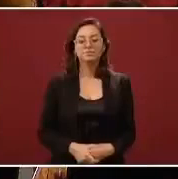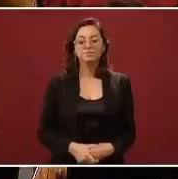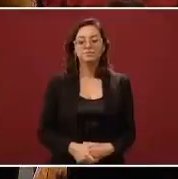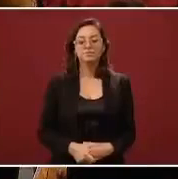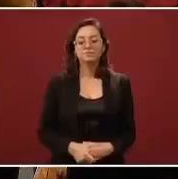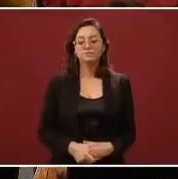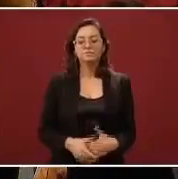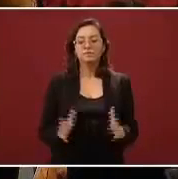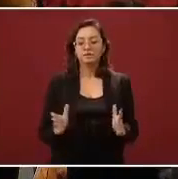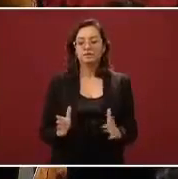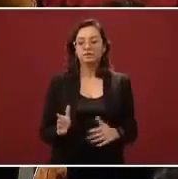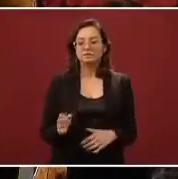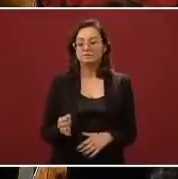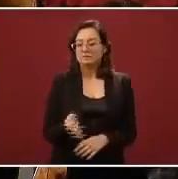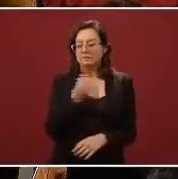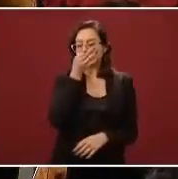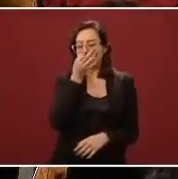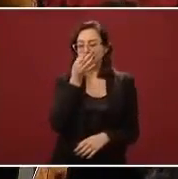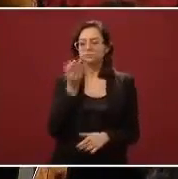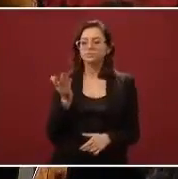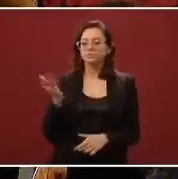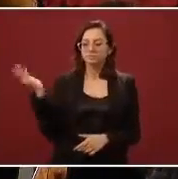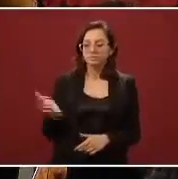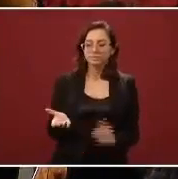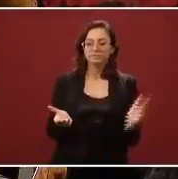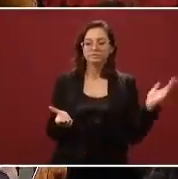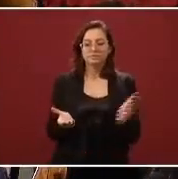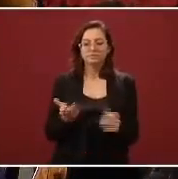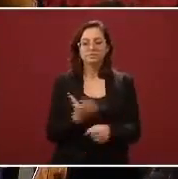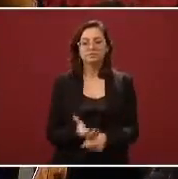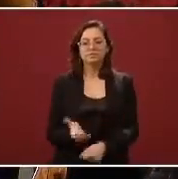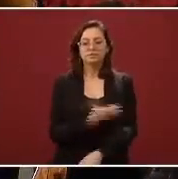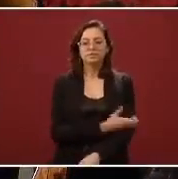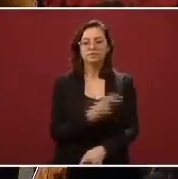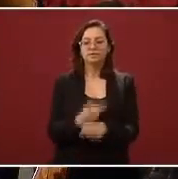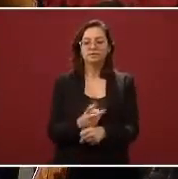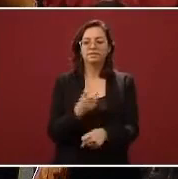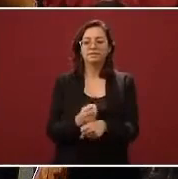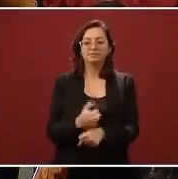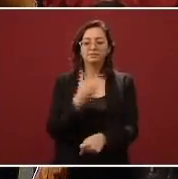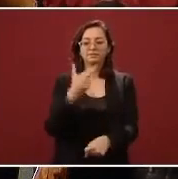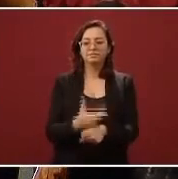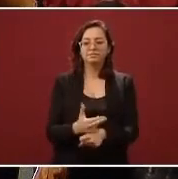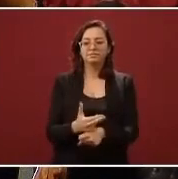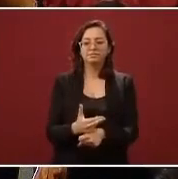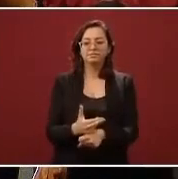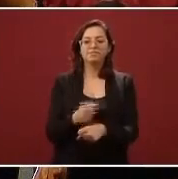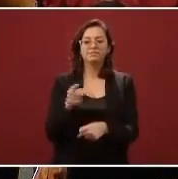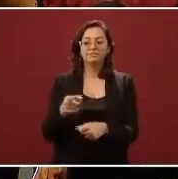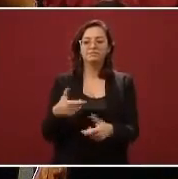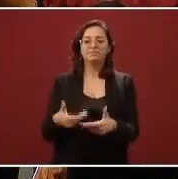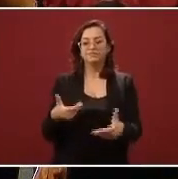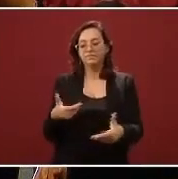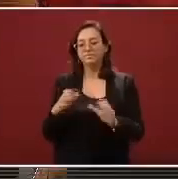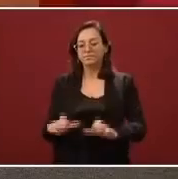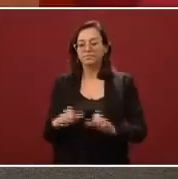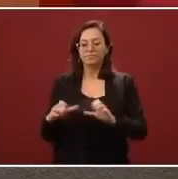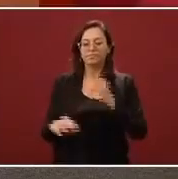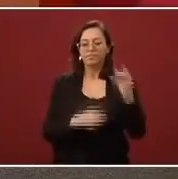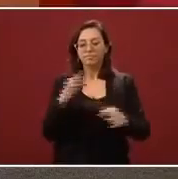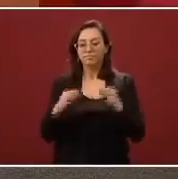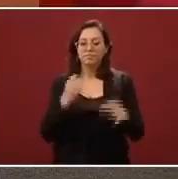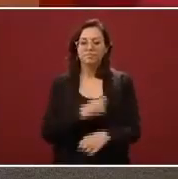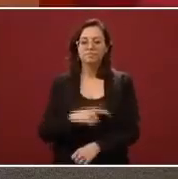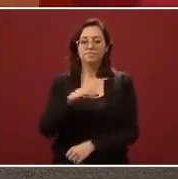Un momento más se nos van a unir a esta conferencia de prensa el subsecretario de Prevención y Promoción de la Salud, el doctor